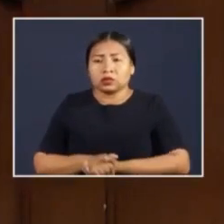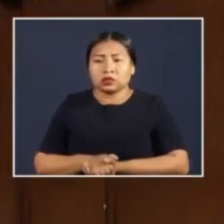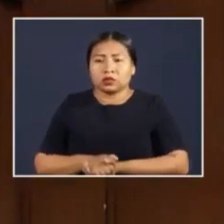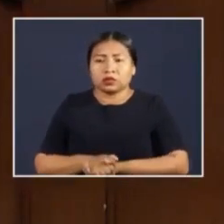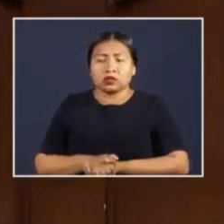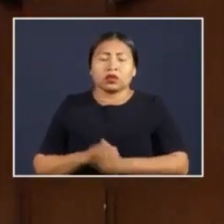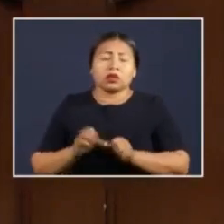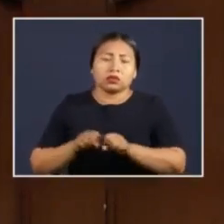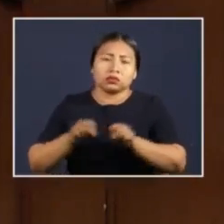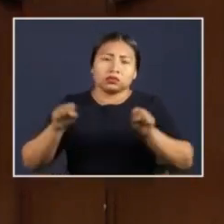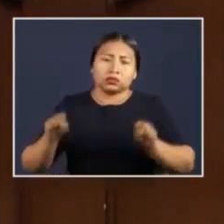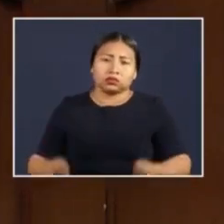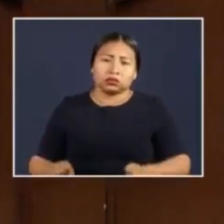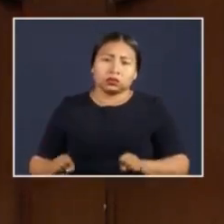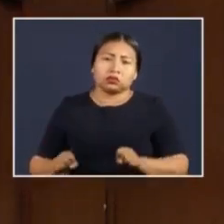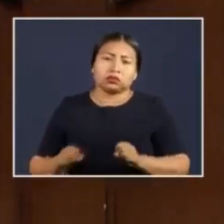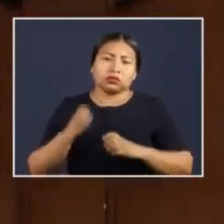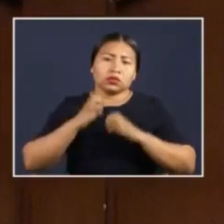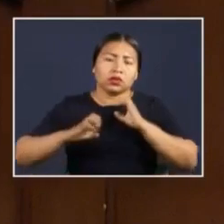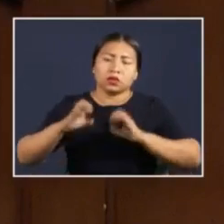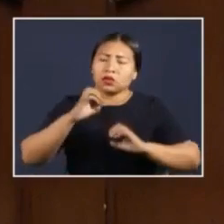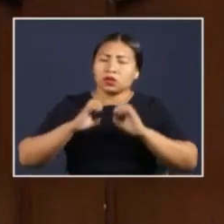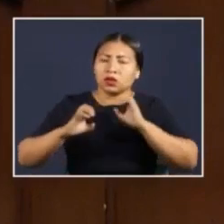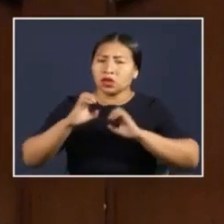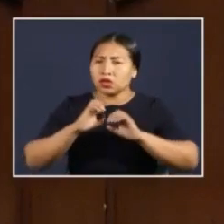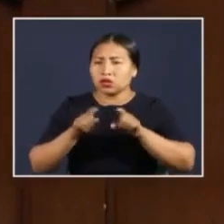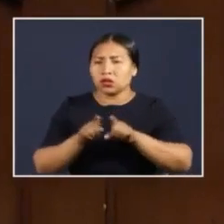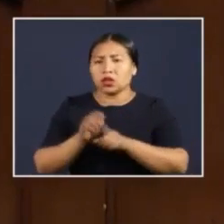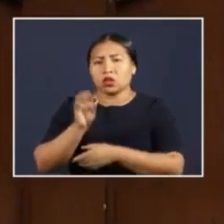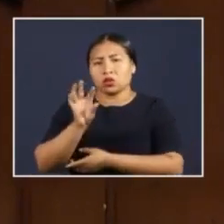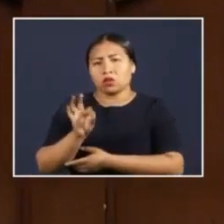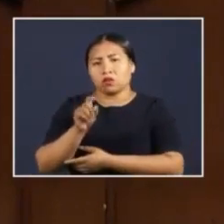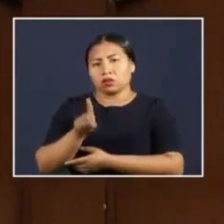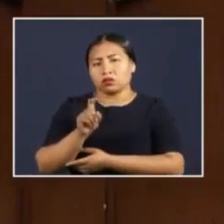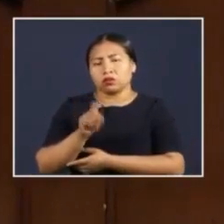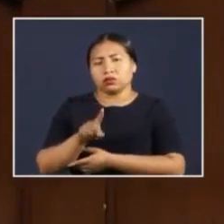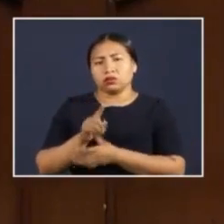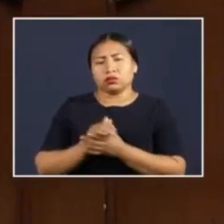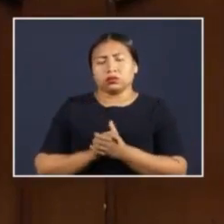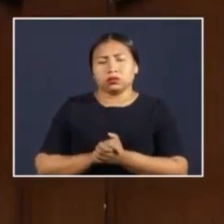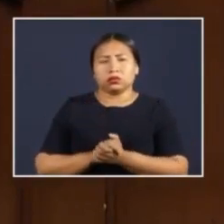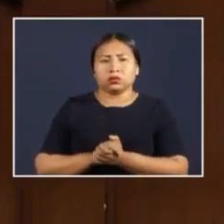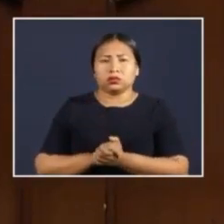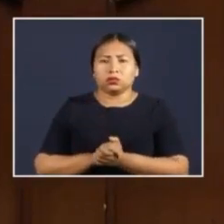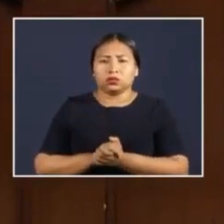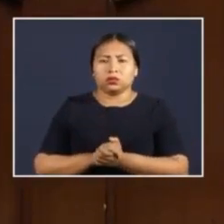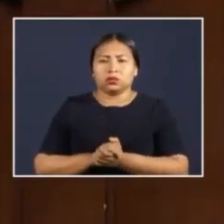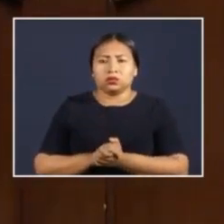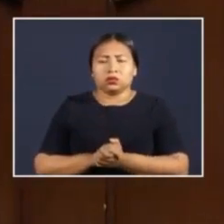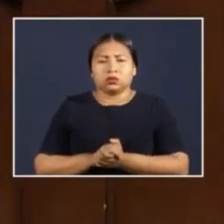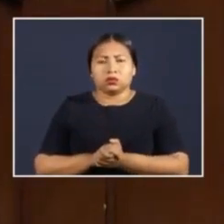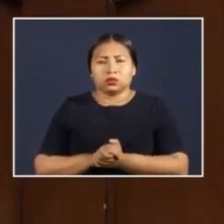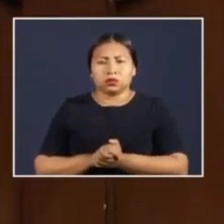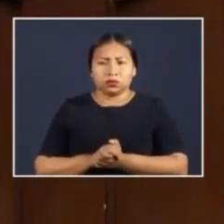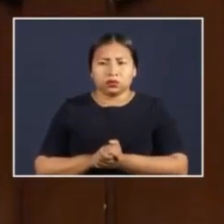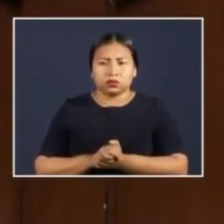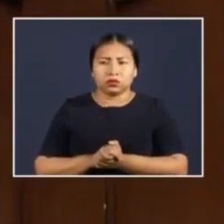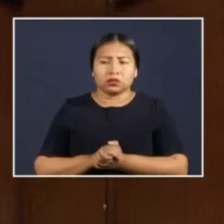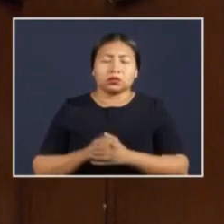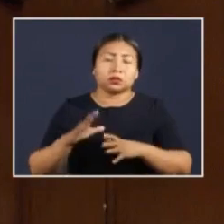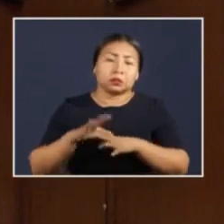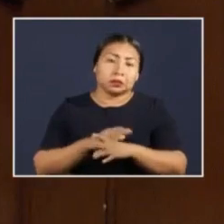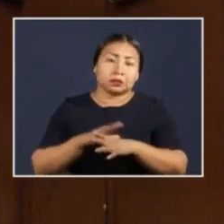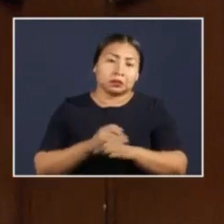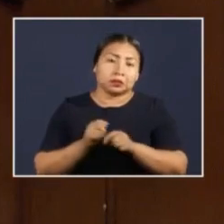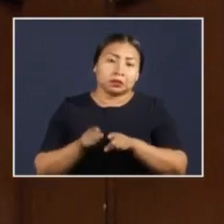9 13 9 11 en el líder asesor o se crea dentro del